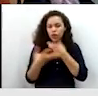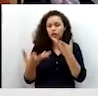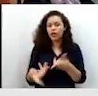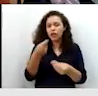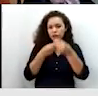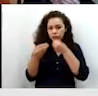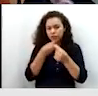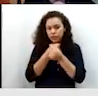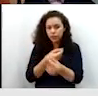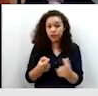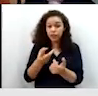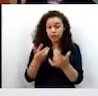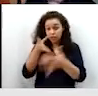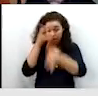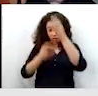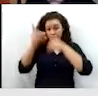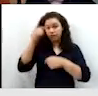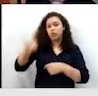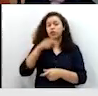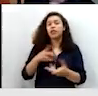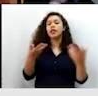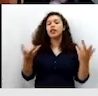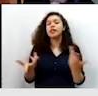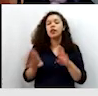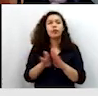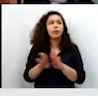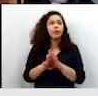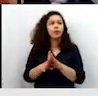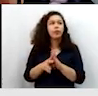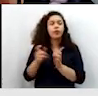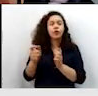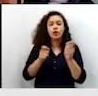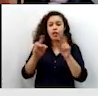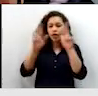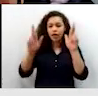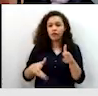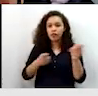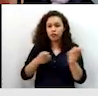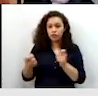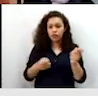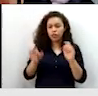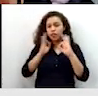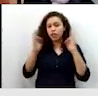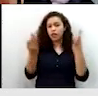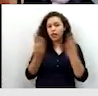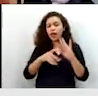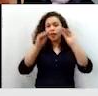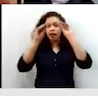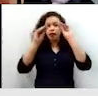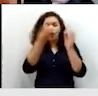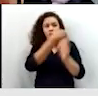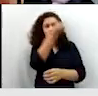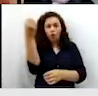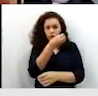ustedes aprendan a cómo manejar el refrigerador desde el punto de vista del acomodo. Es